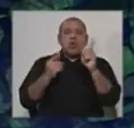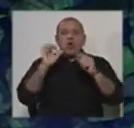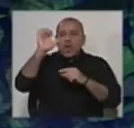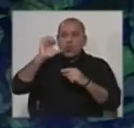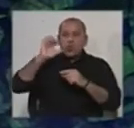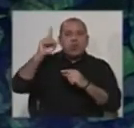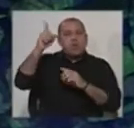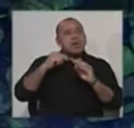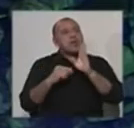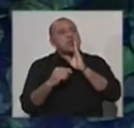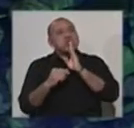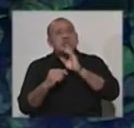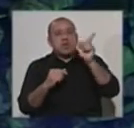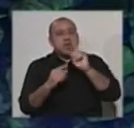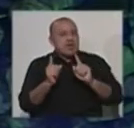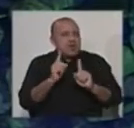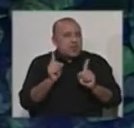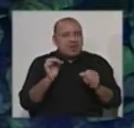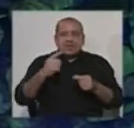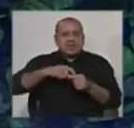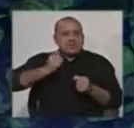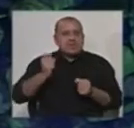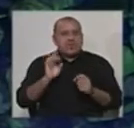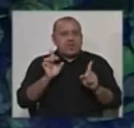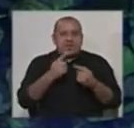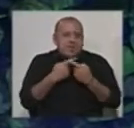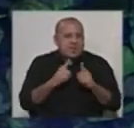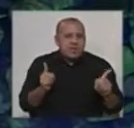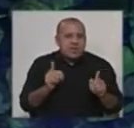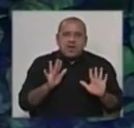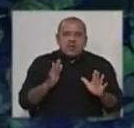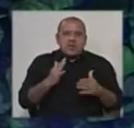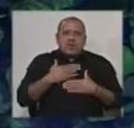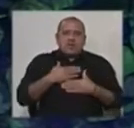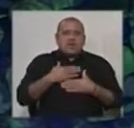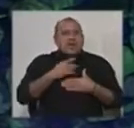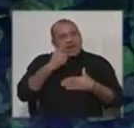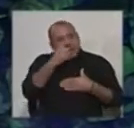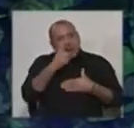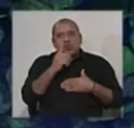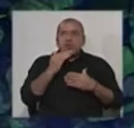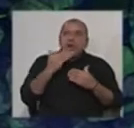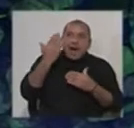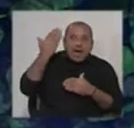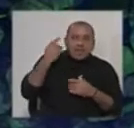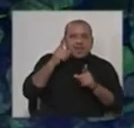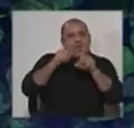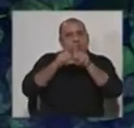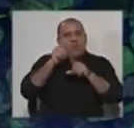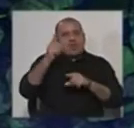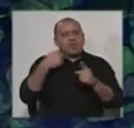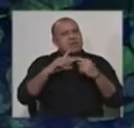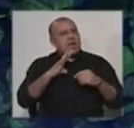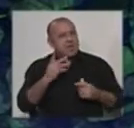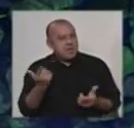migrante no los excluye no tiene que ver con algo ajeno a lo que ellos mismos provocaron entonces hay detrás de esto una gran hipocresía